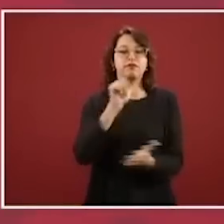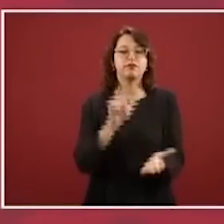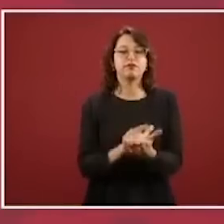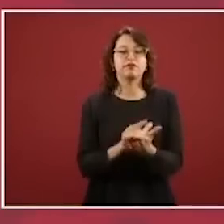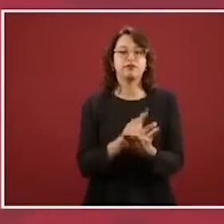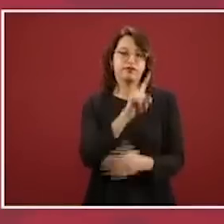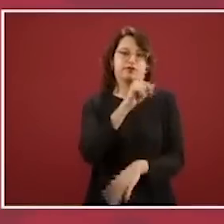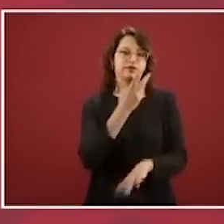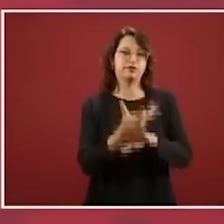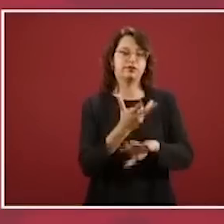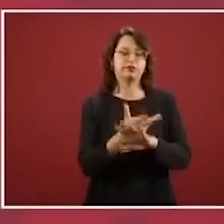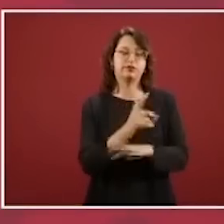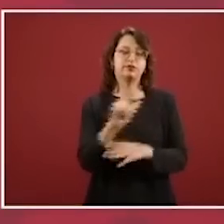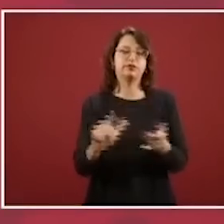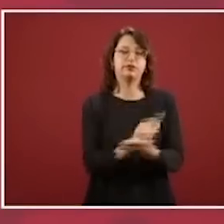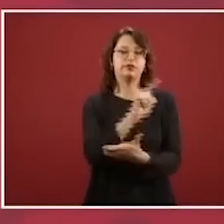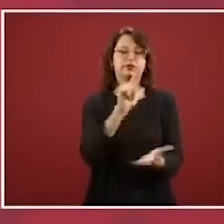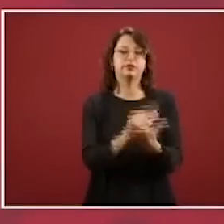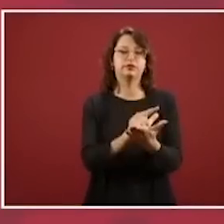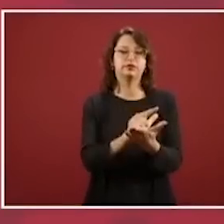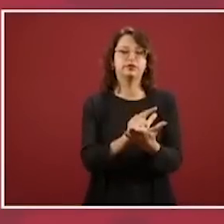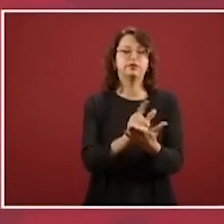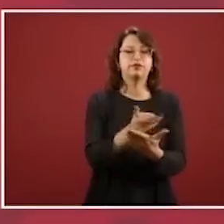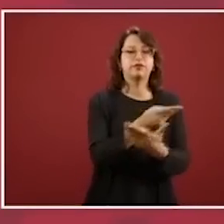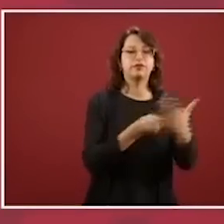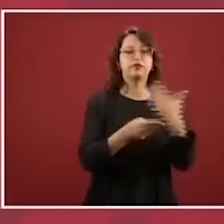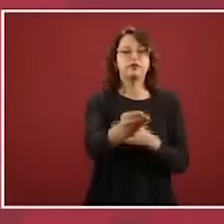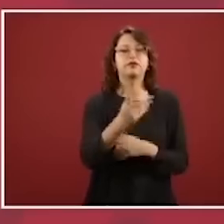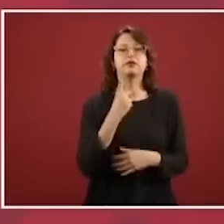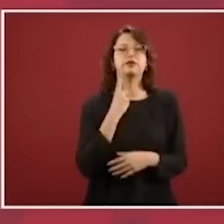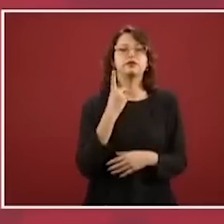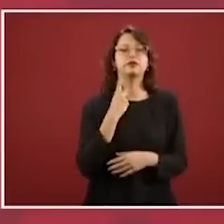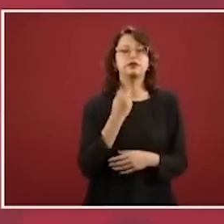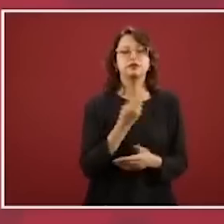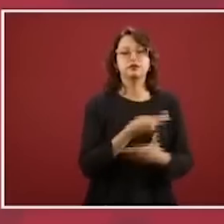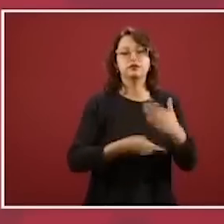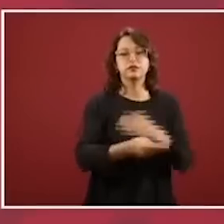en Estados Unidos al Congreso para